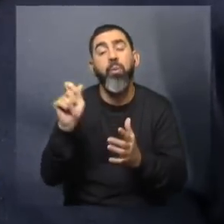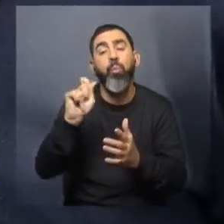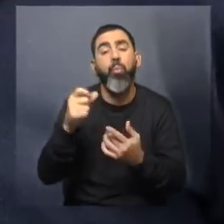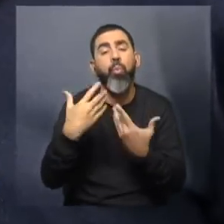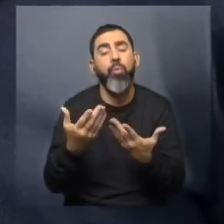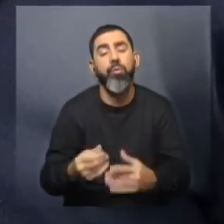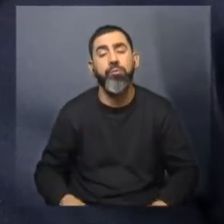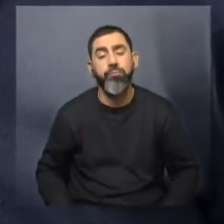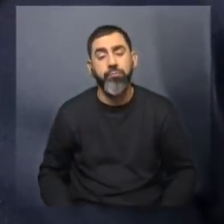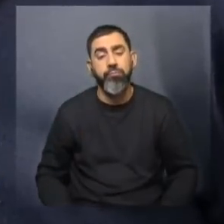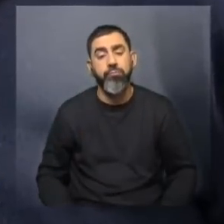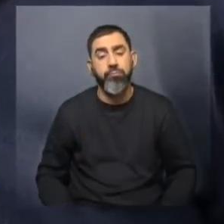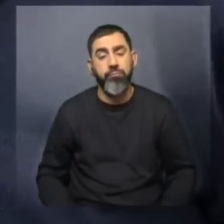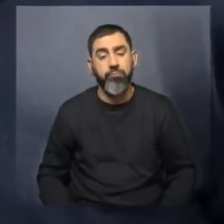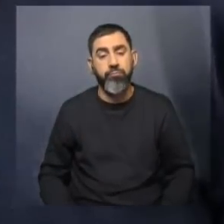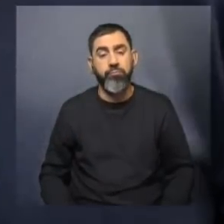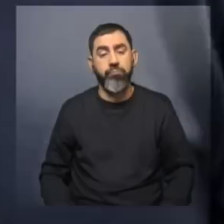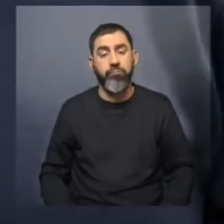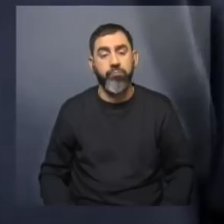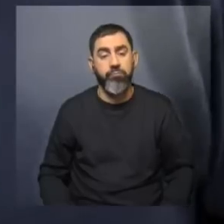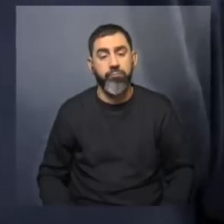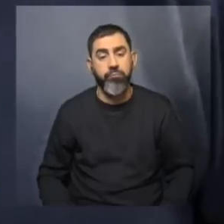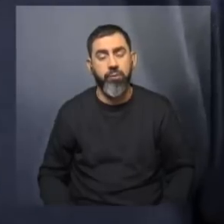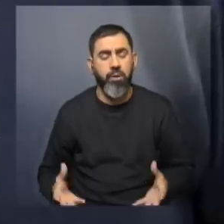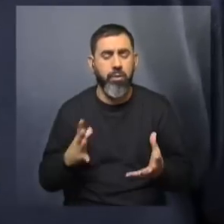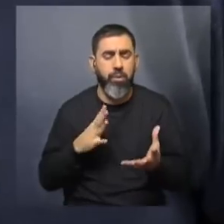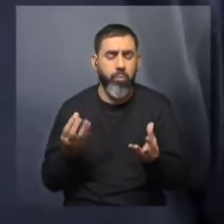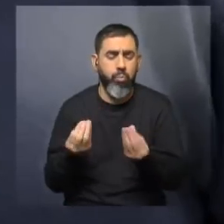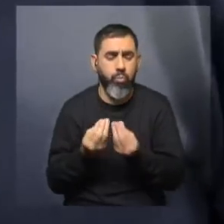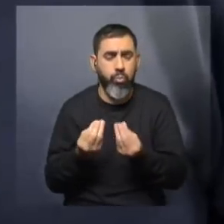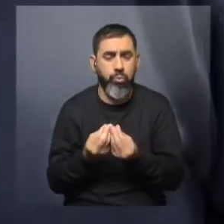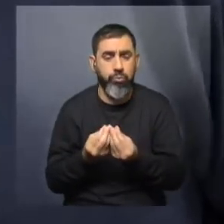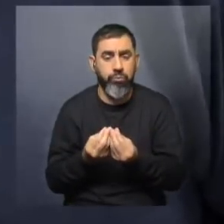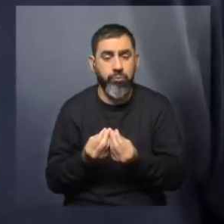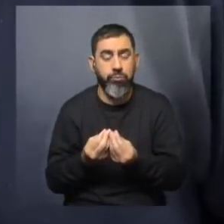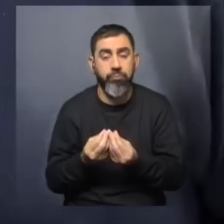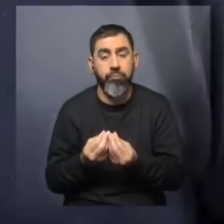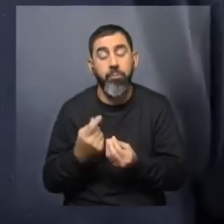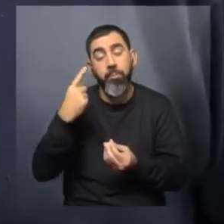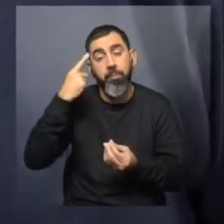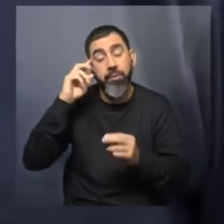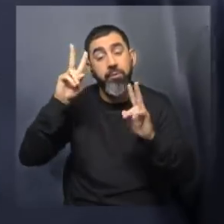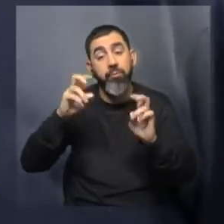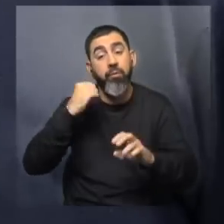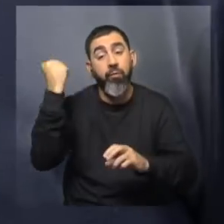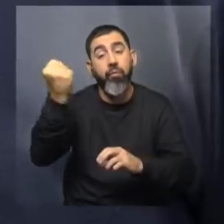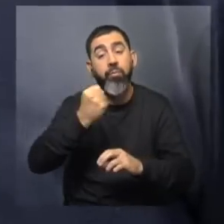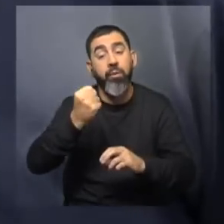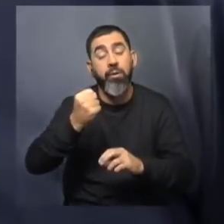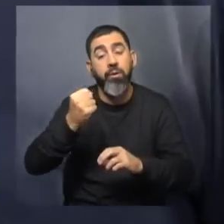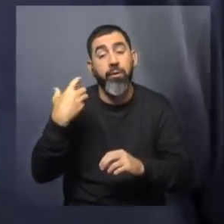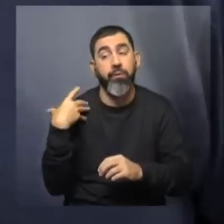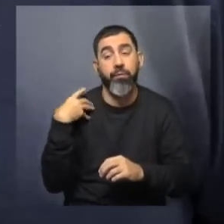para intercambiar con los privados tiene mucho para ofrecer para pensar para pensar hay un tema que central que es el tema de la